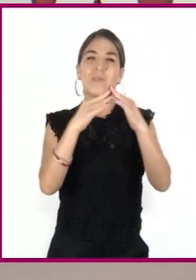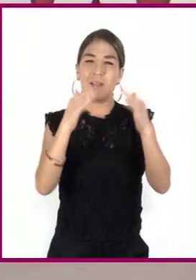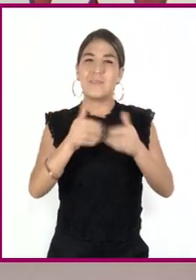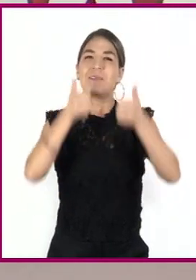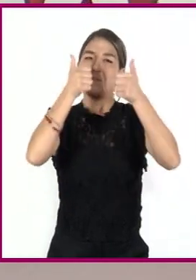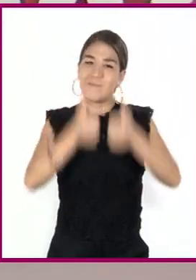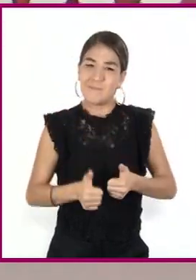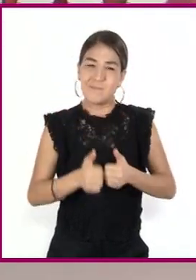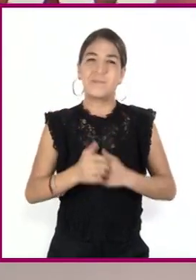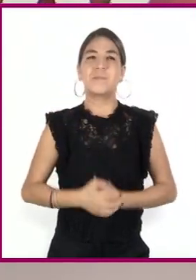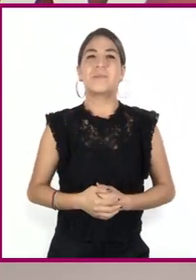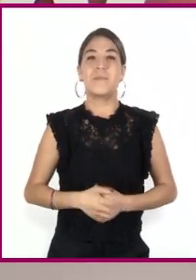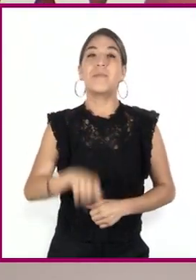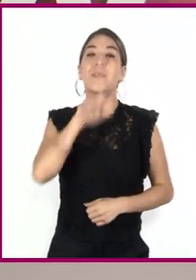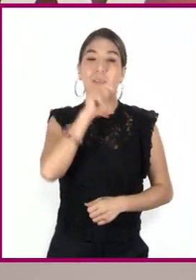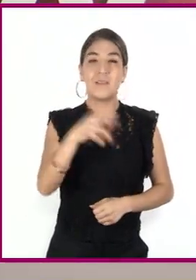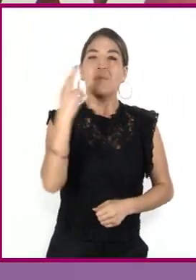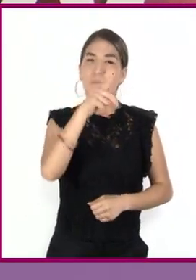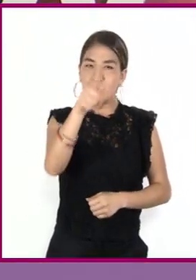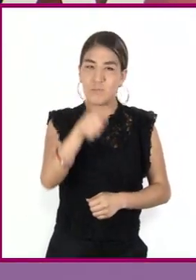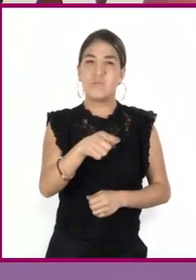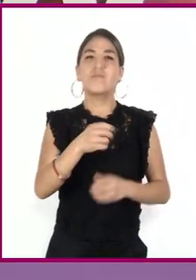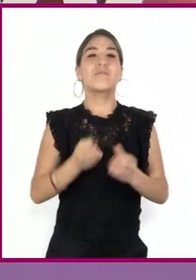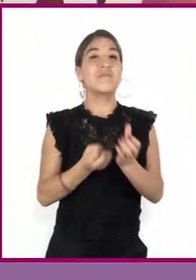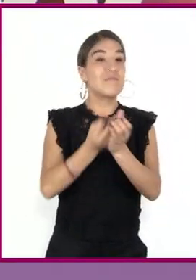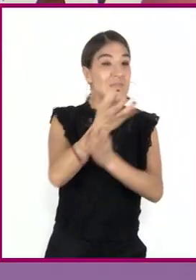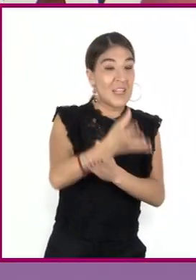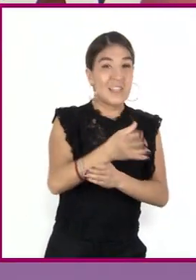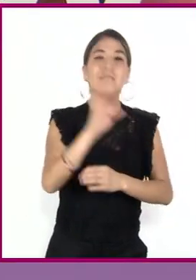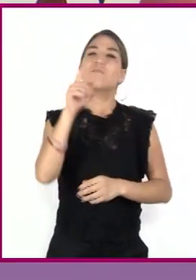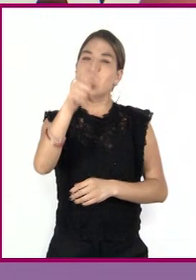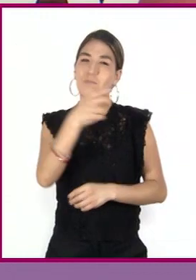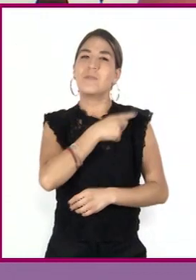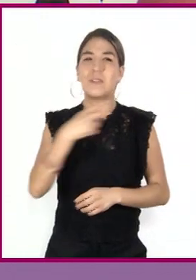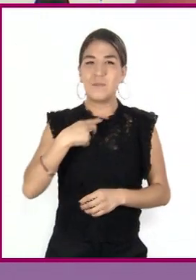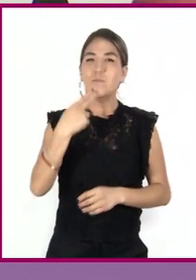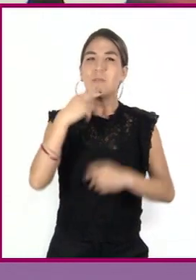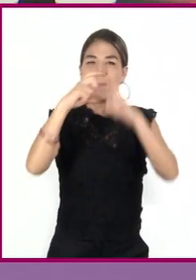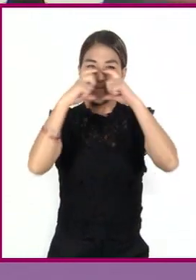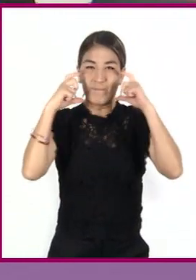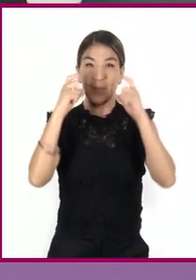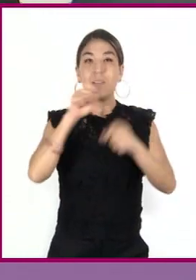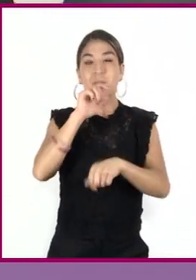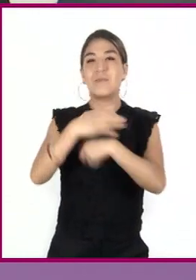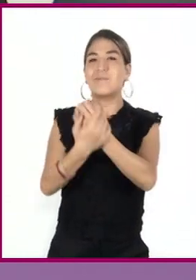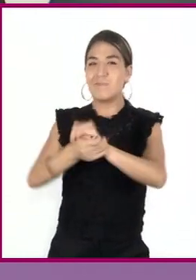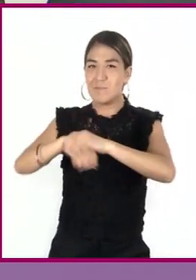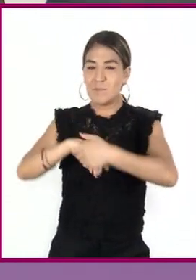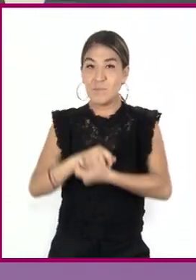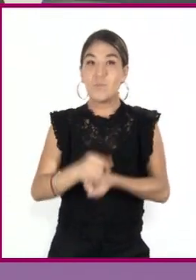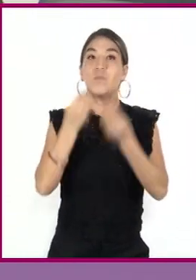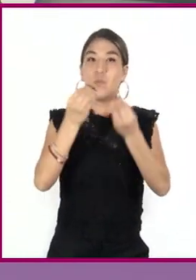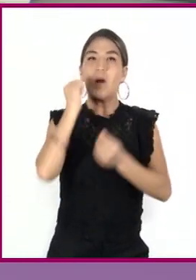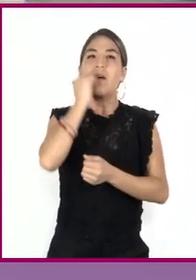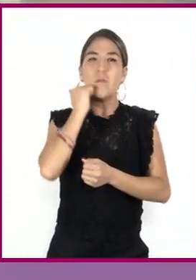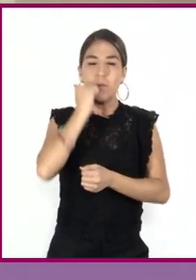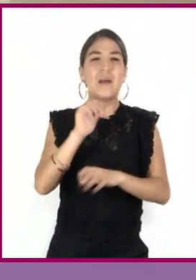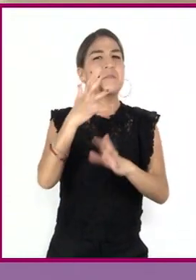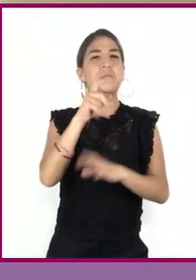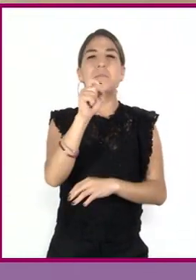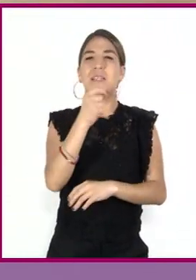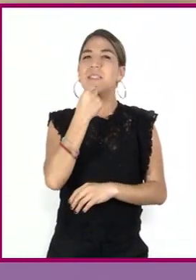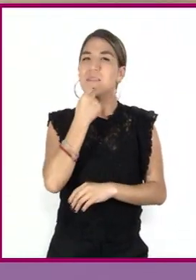posible. Si es indispensable salir, utilicen cubrebocas y lávense las manos frecuentemente con suficiente jabón por al menos 20